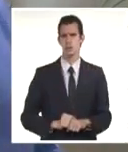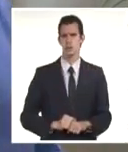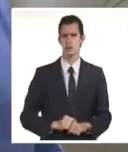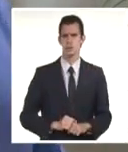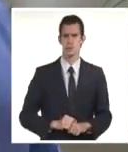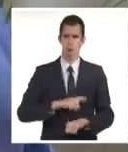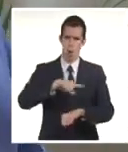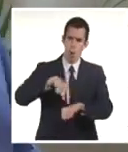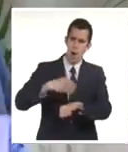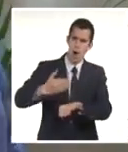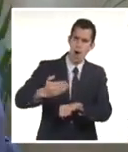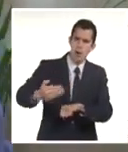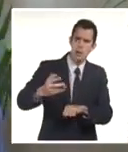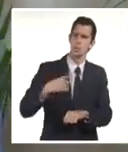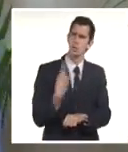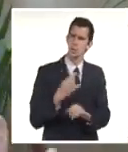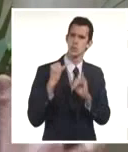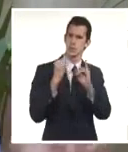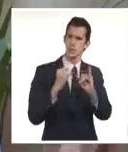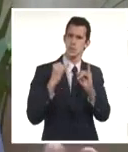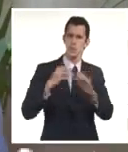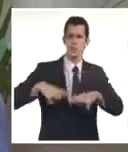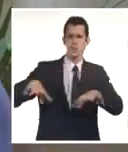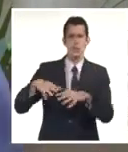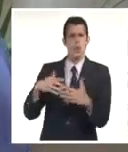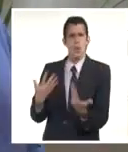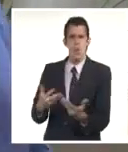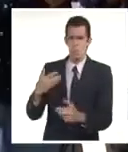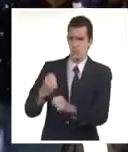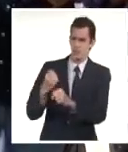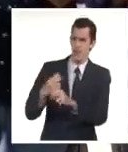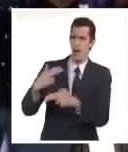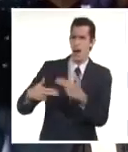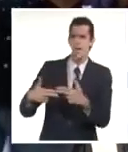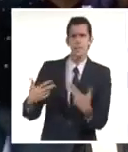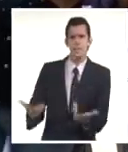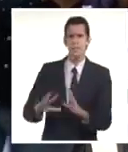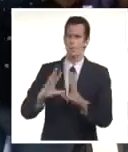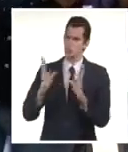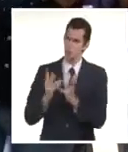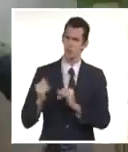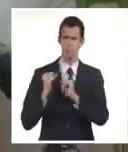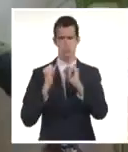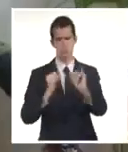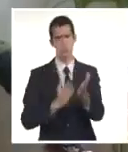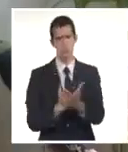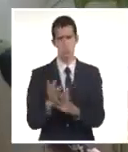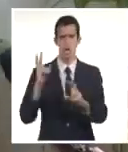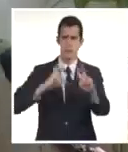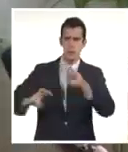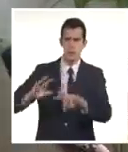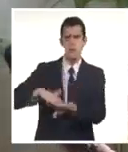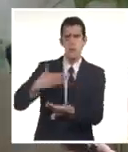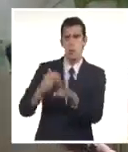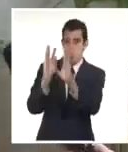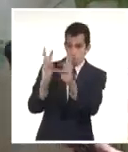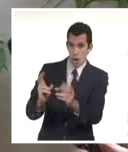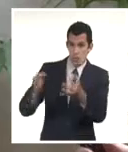la evolución de las personas afectadas y también sobre los resultados de la investigación, se estarán dando. Esto es